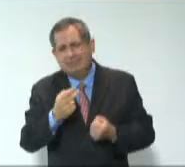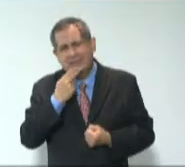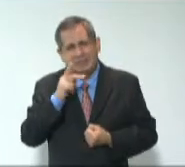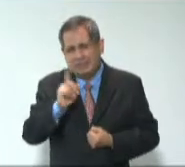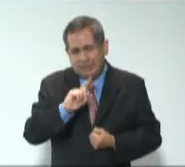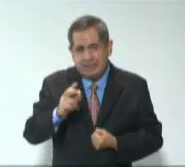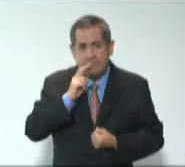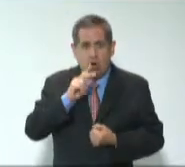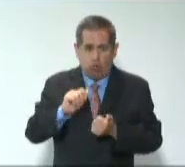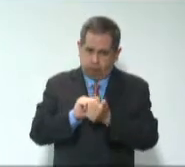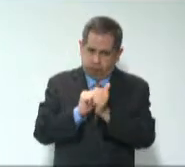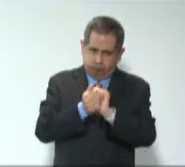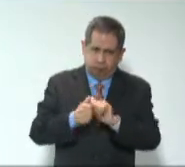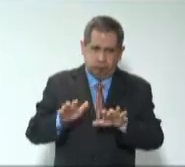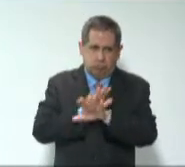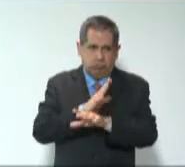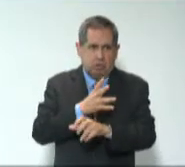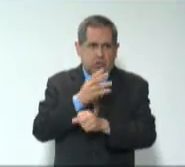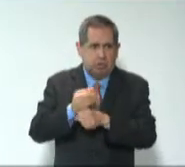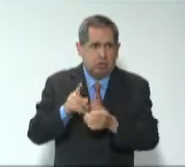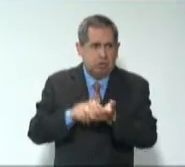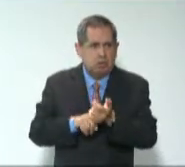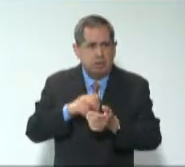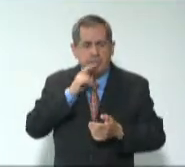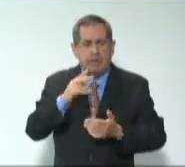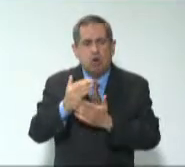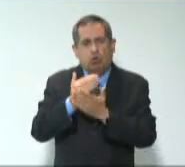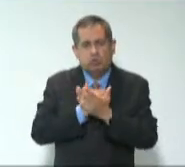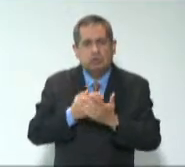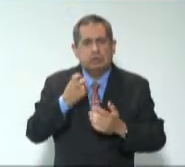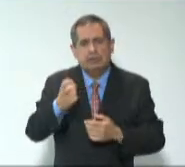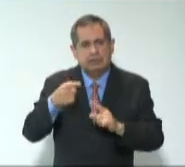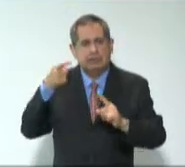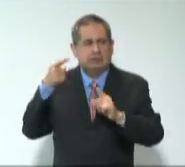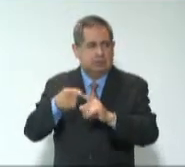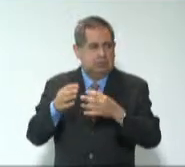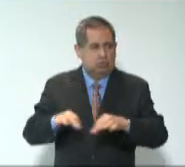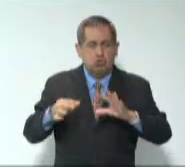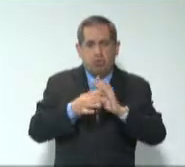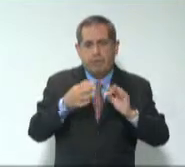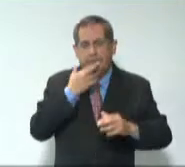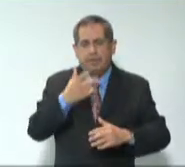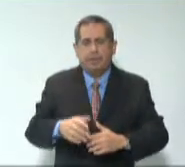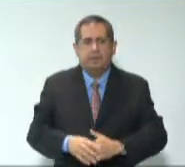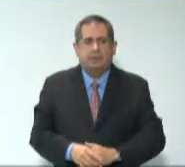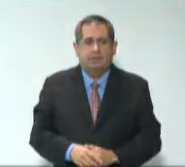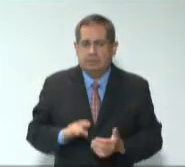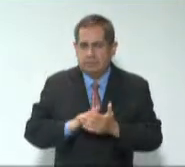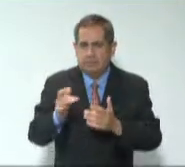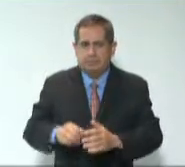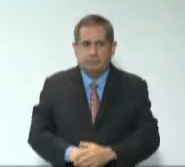es alimentar una sociedad de desconfianza en vez de una sociedad de confianza